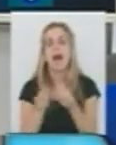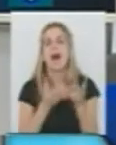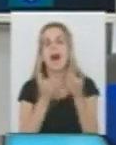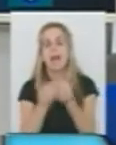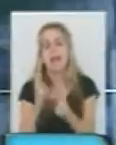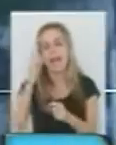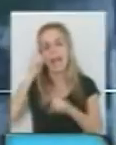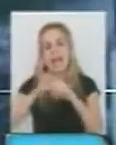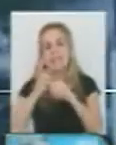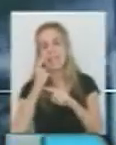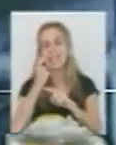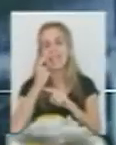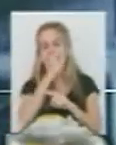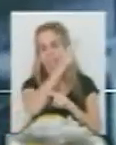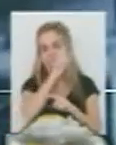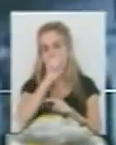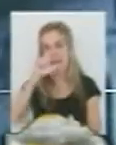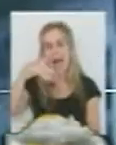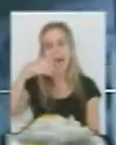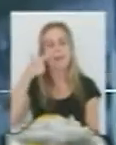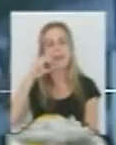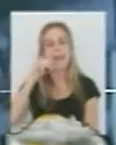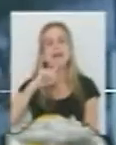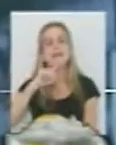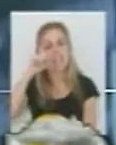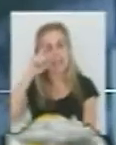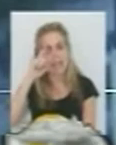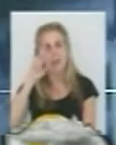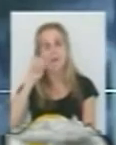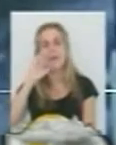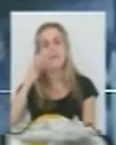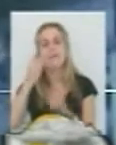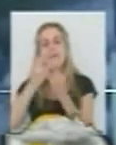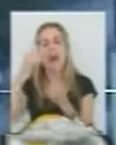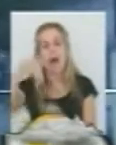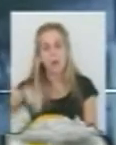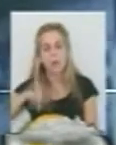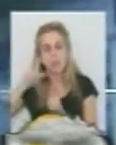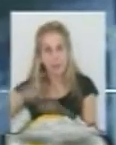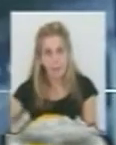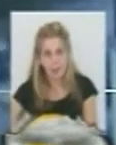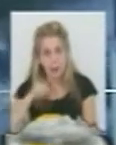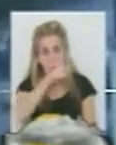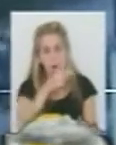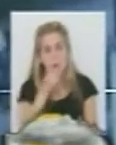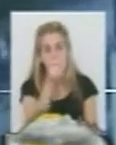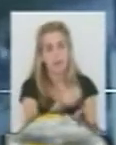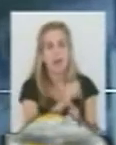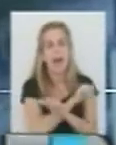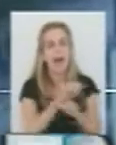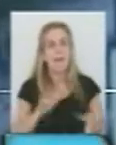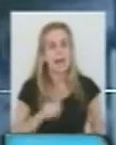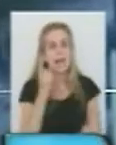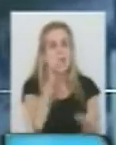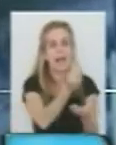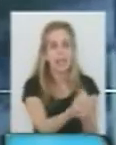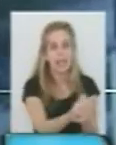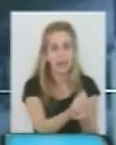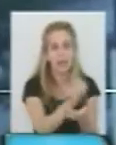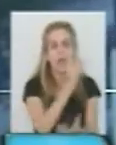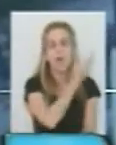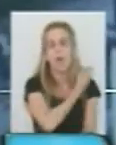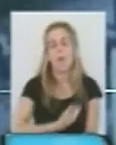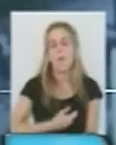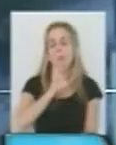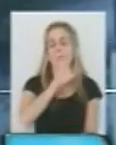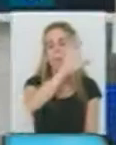Mirante. Que hoy presenta Giustozzi su candidatura. Sí, pero además todo el plan de gobierno de la provincia de Buenos Aires. Exactamente,